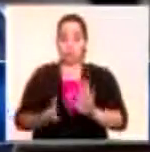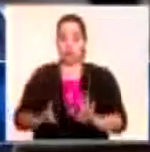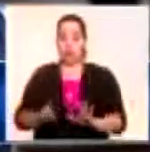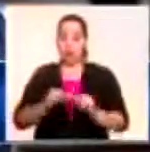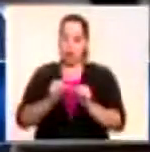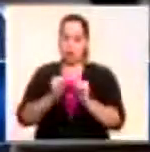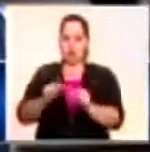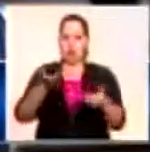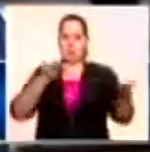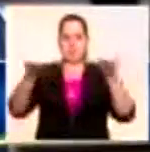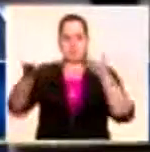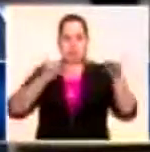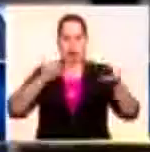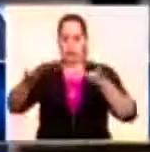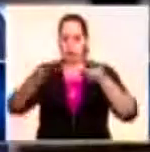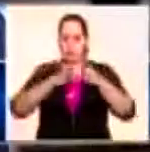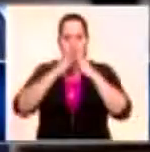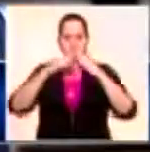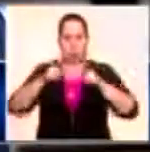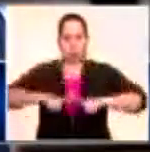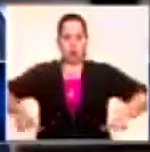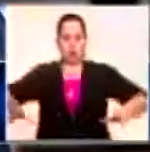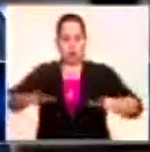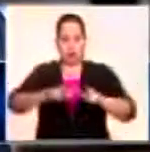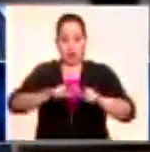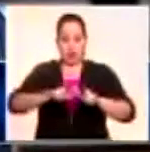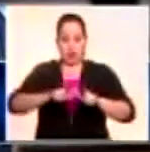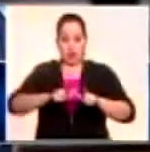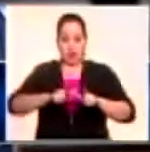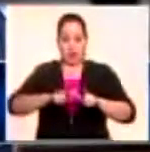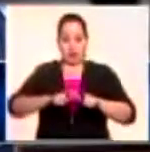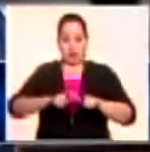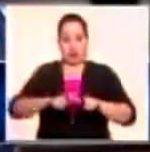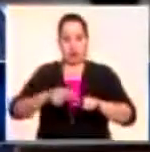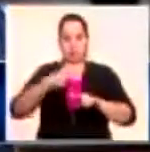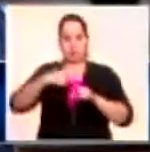prestación de los servicios en todas las regiones de la Gran Al-Yamairía.